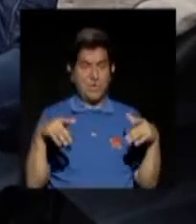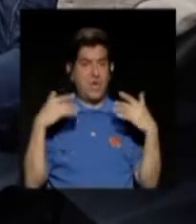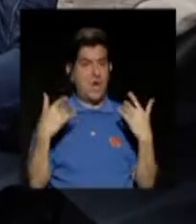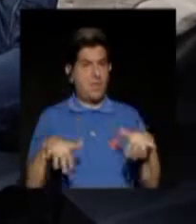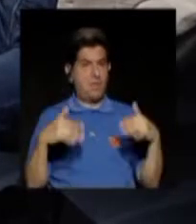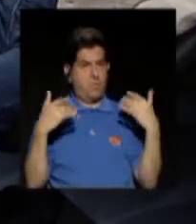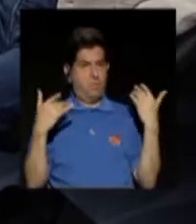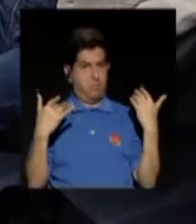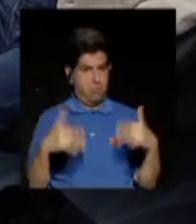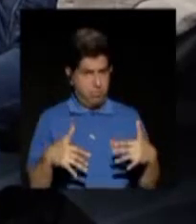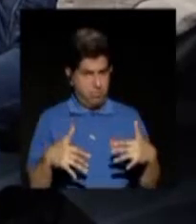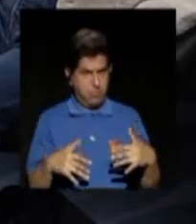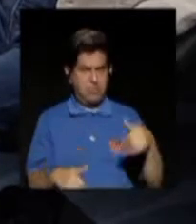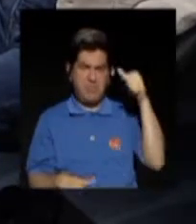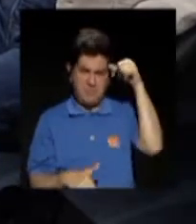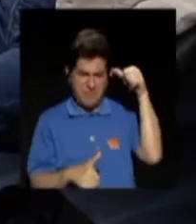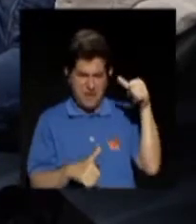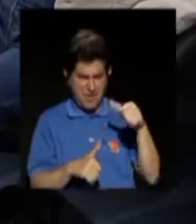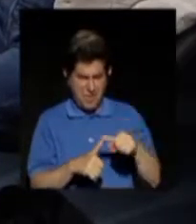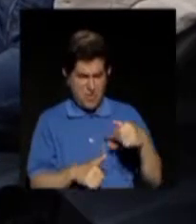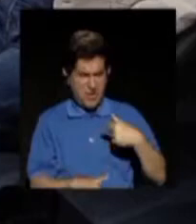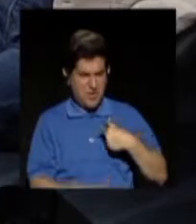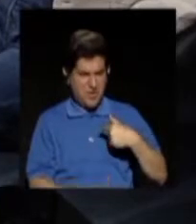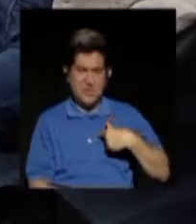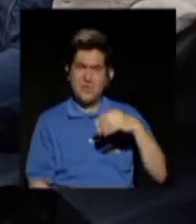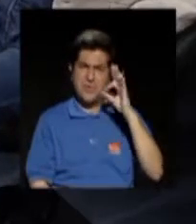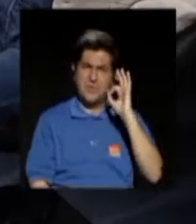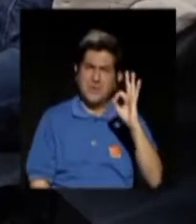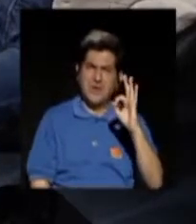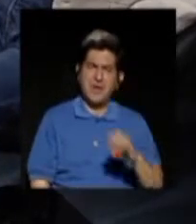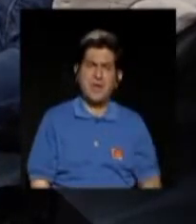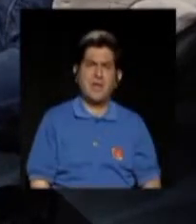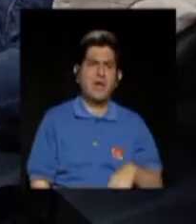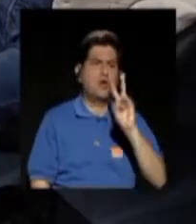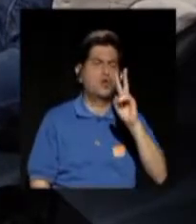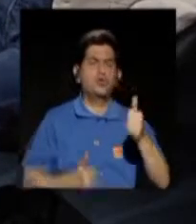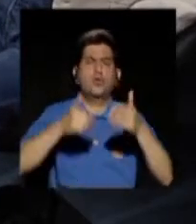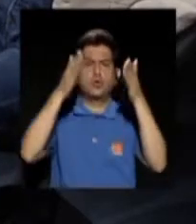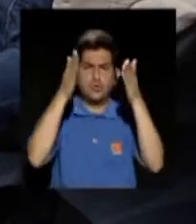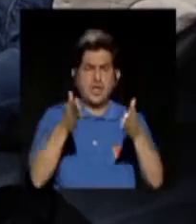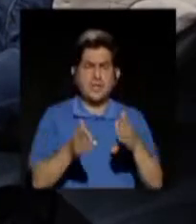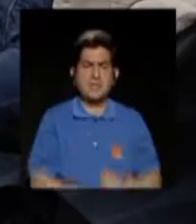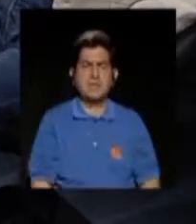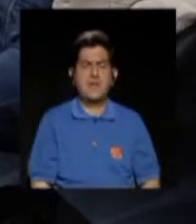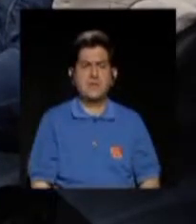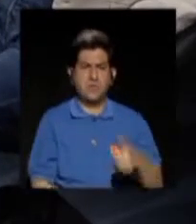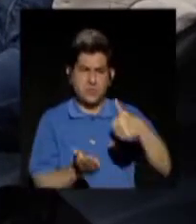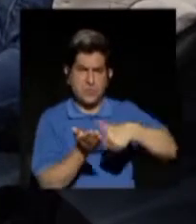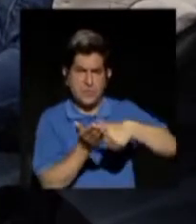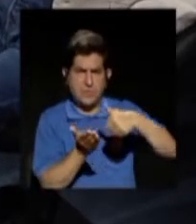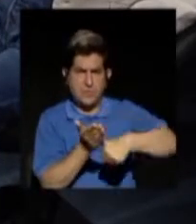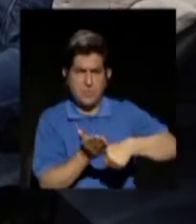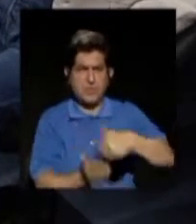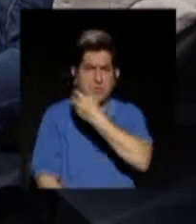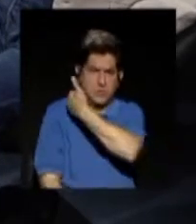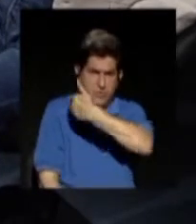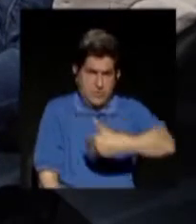enorme, si mi memoria no me engaña, creo que hubo 2 candidatos en las elecciones presidenciales